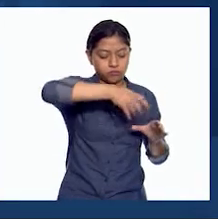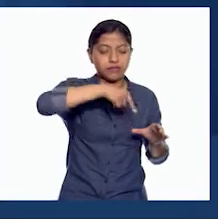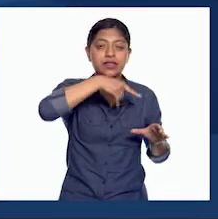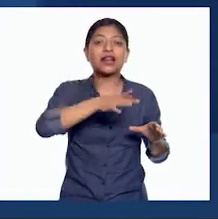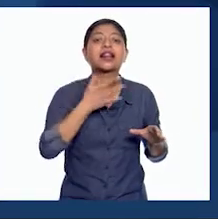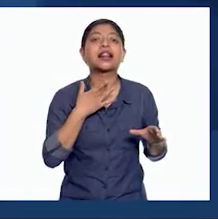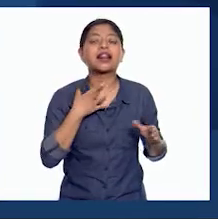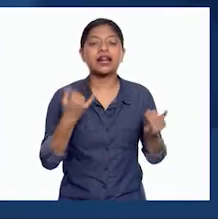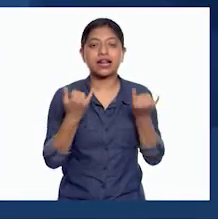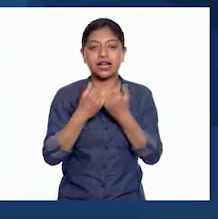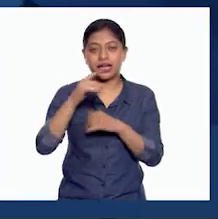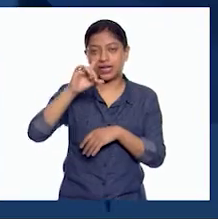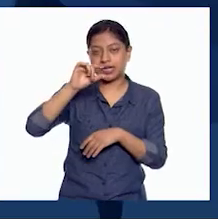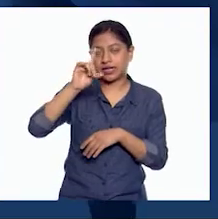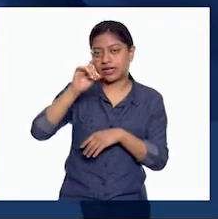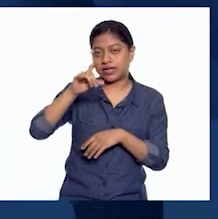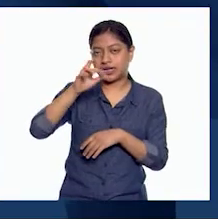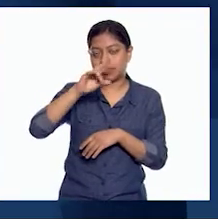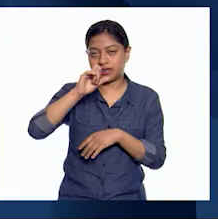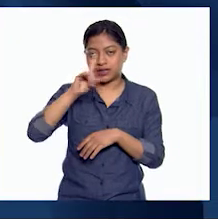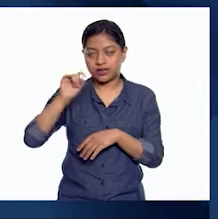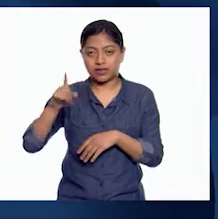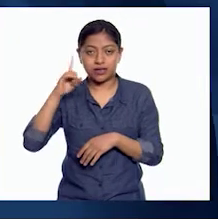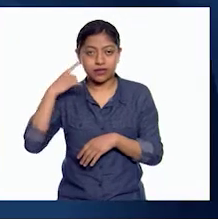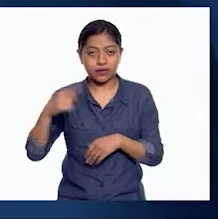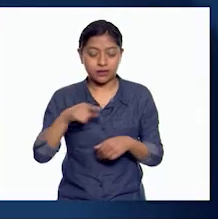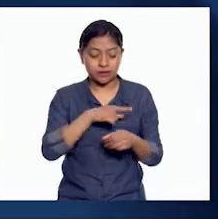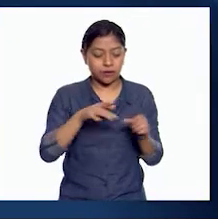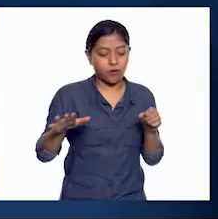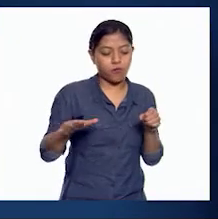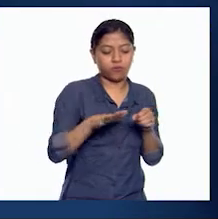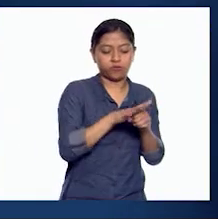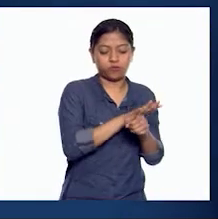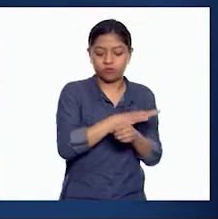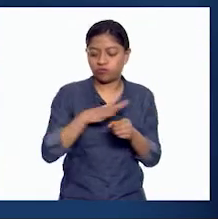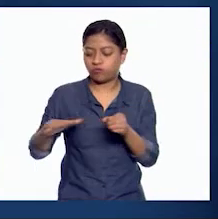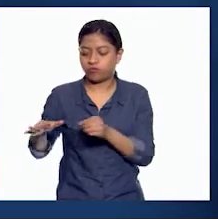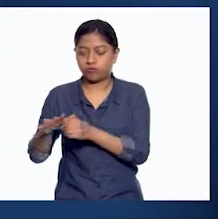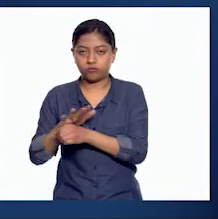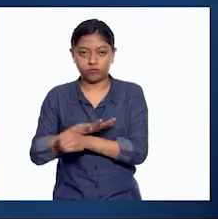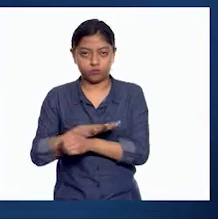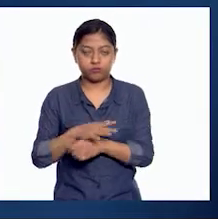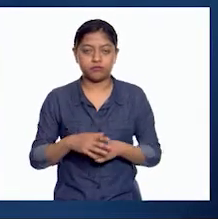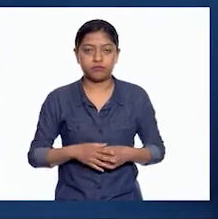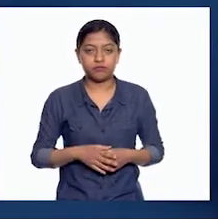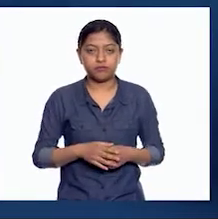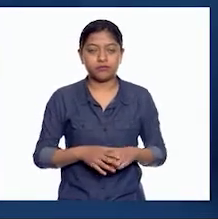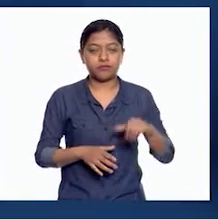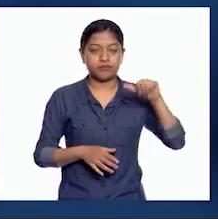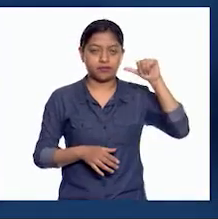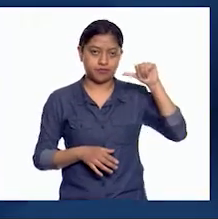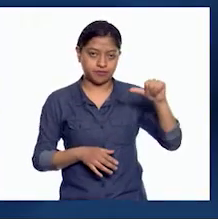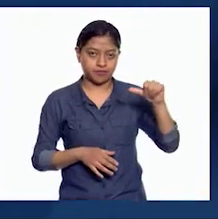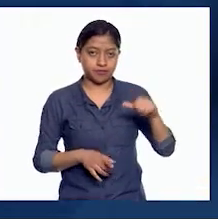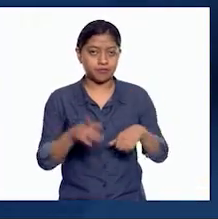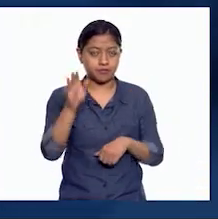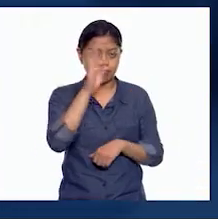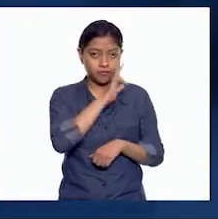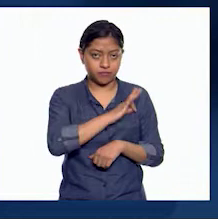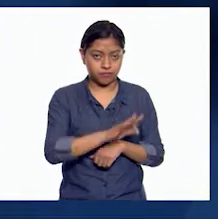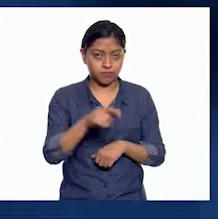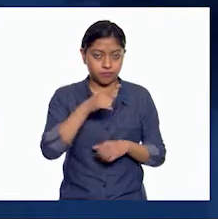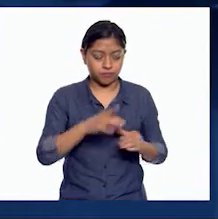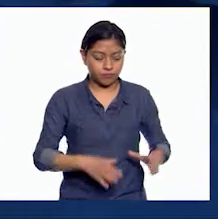alcohol como el aguarrás sin que sobre nada de líquido en los tambos. Inciso A. ¿Es posible que